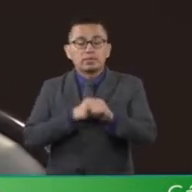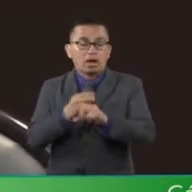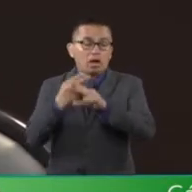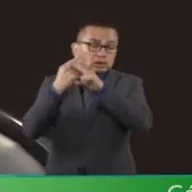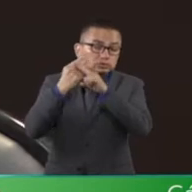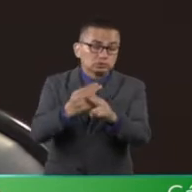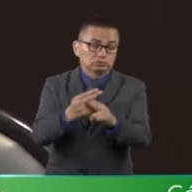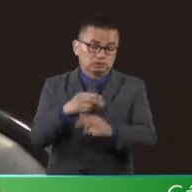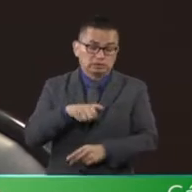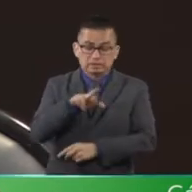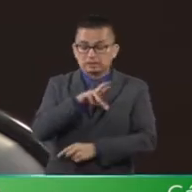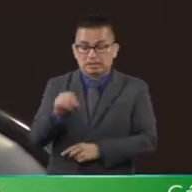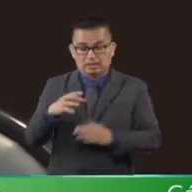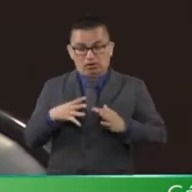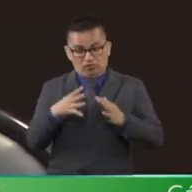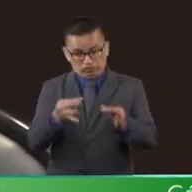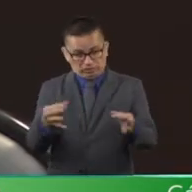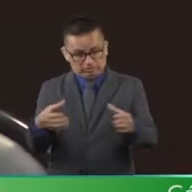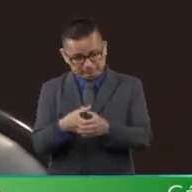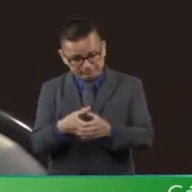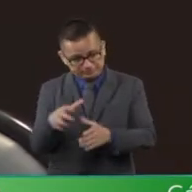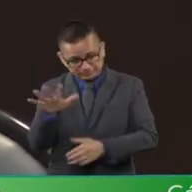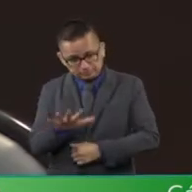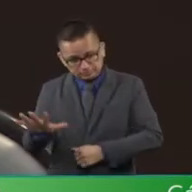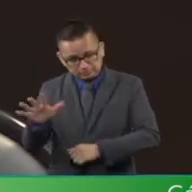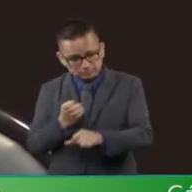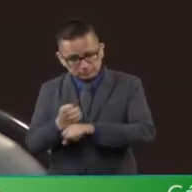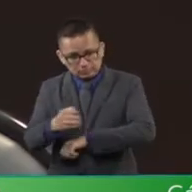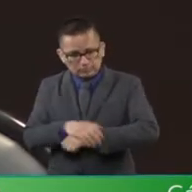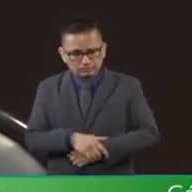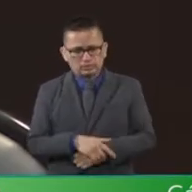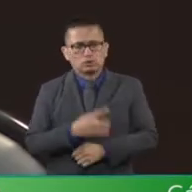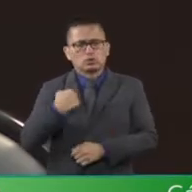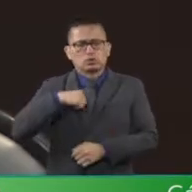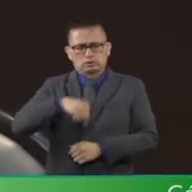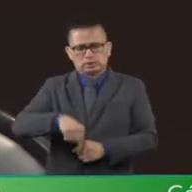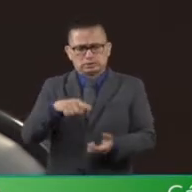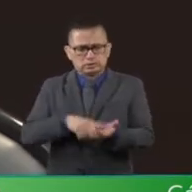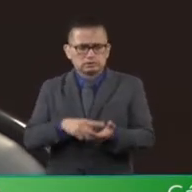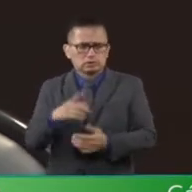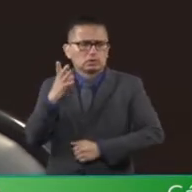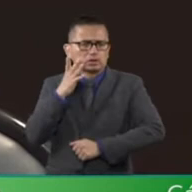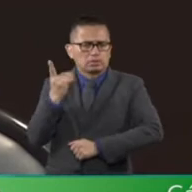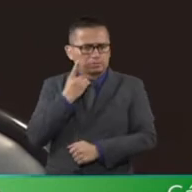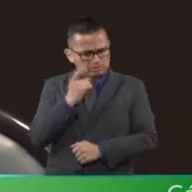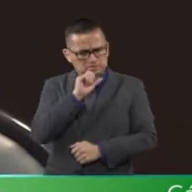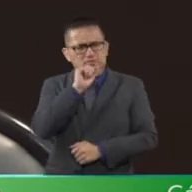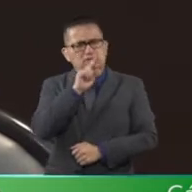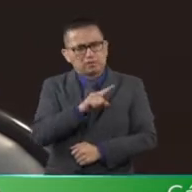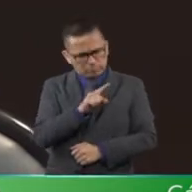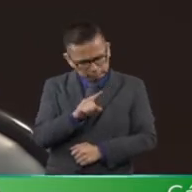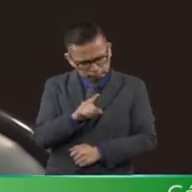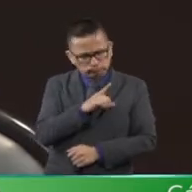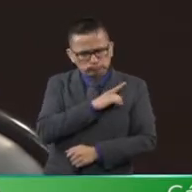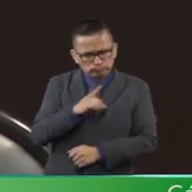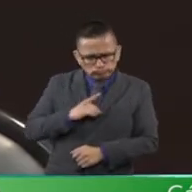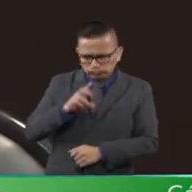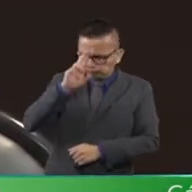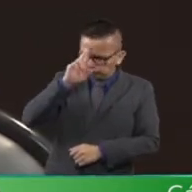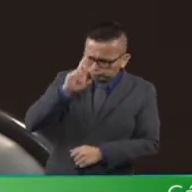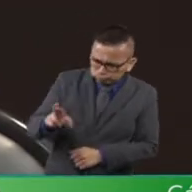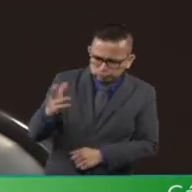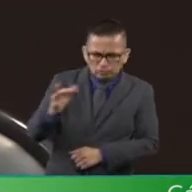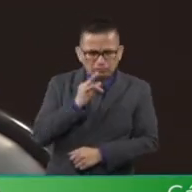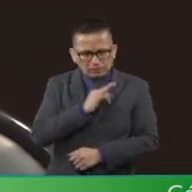Quintana ro y en esta cámara de diputados no píos dejar de reconocer y de celebrar este hecho histórico tan